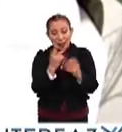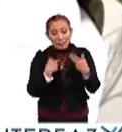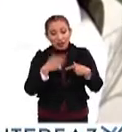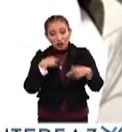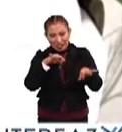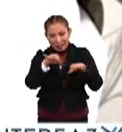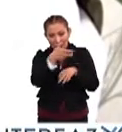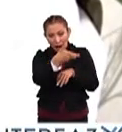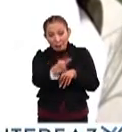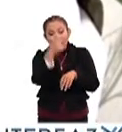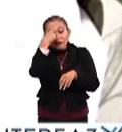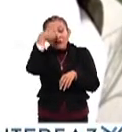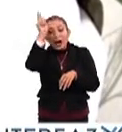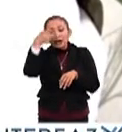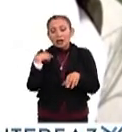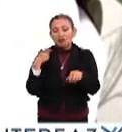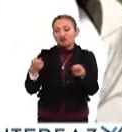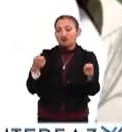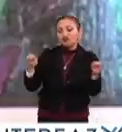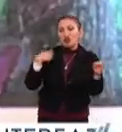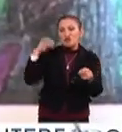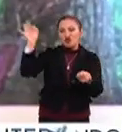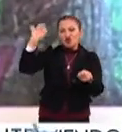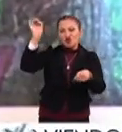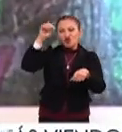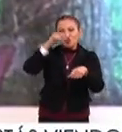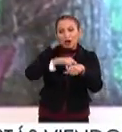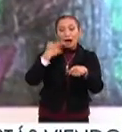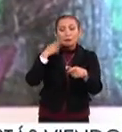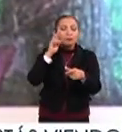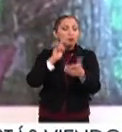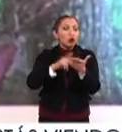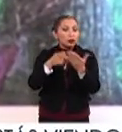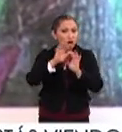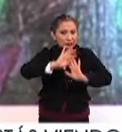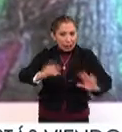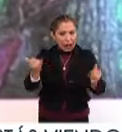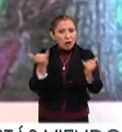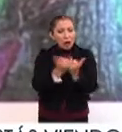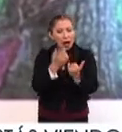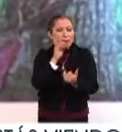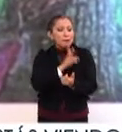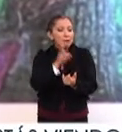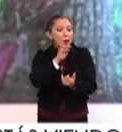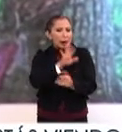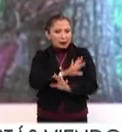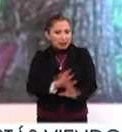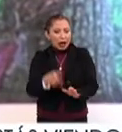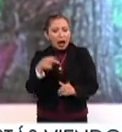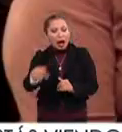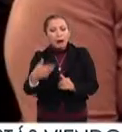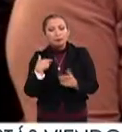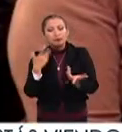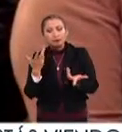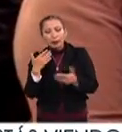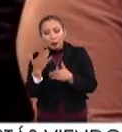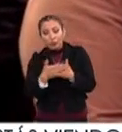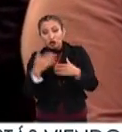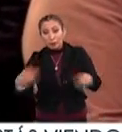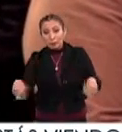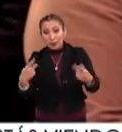productor un fácil manejo de este control de plagas. El prototipo ya está igual, va a